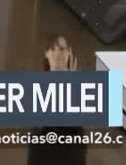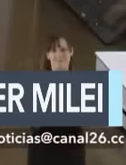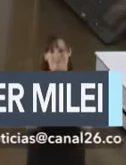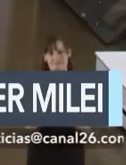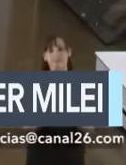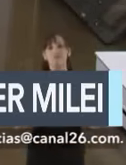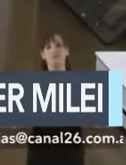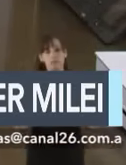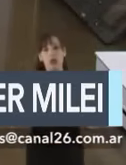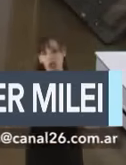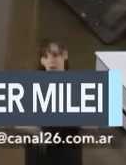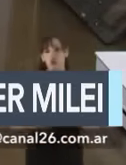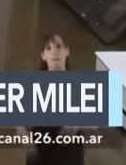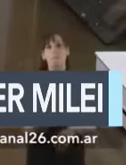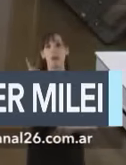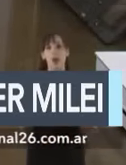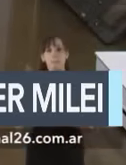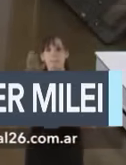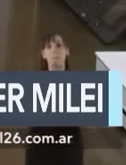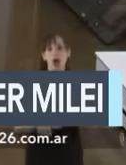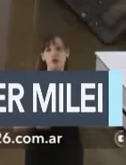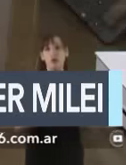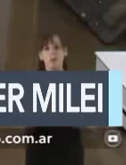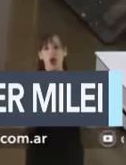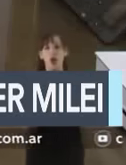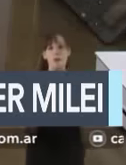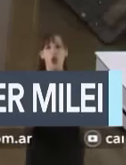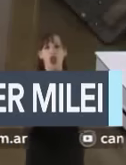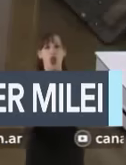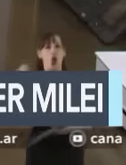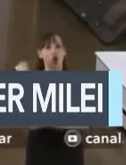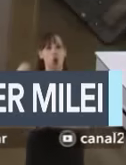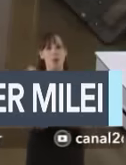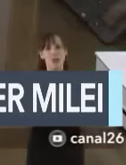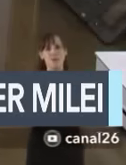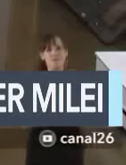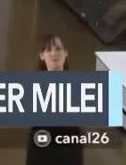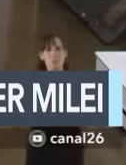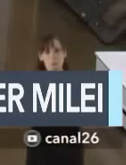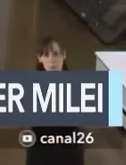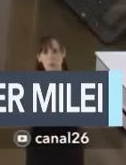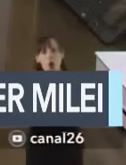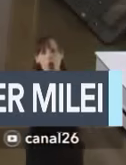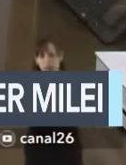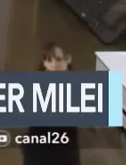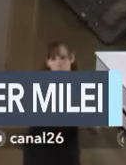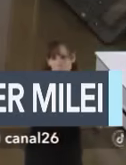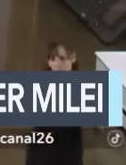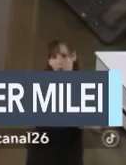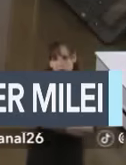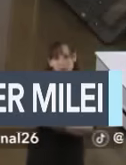dejar atrás de una vez y para siempre el modelo económico de la casta que hunde a los argentinos en la miseria desde hace más de